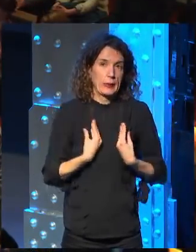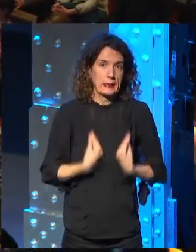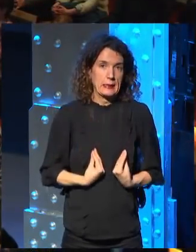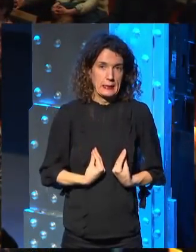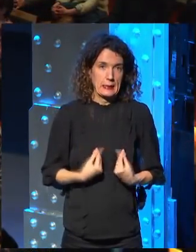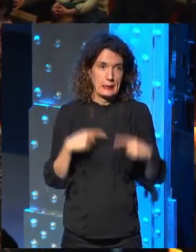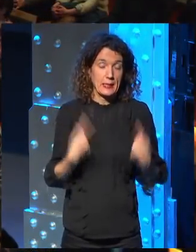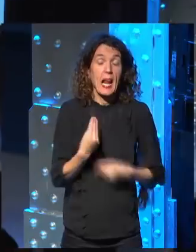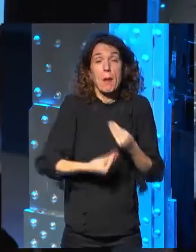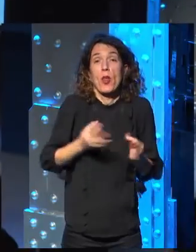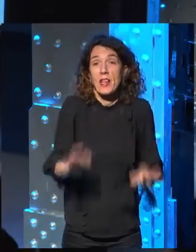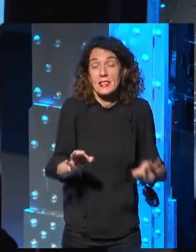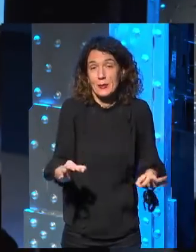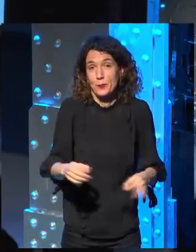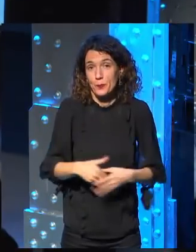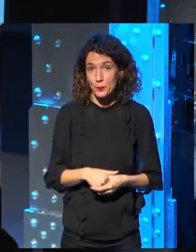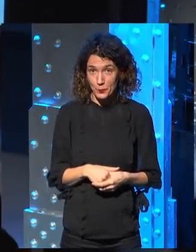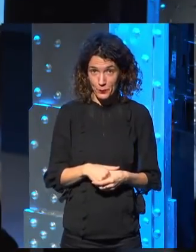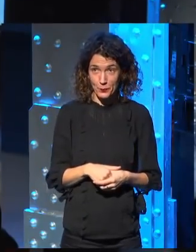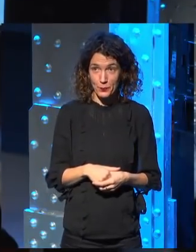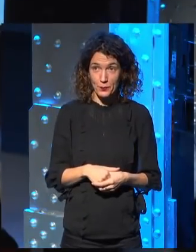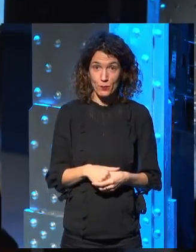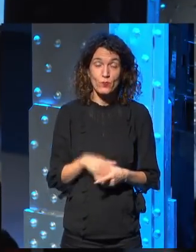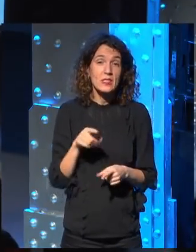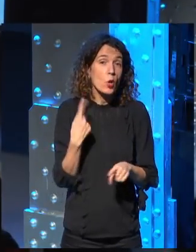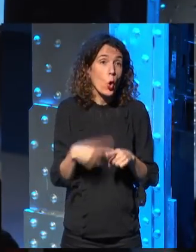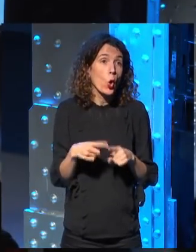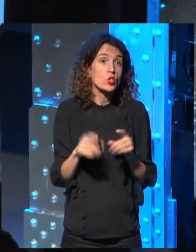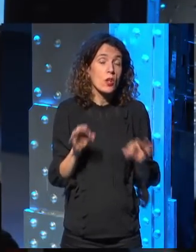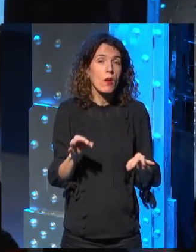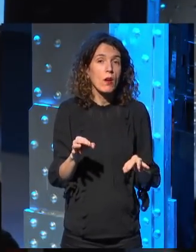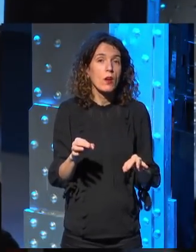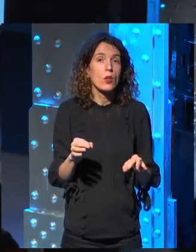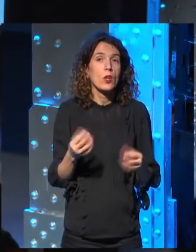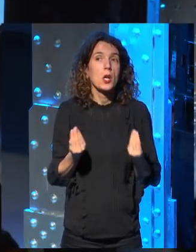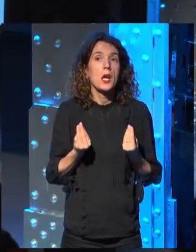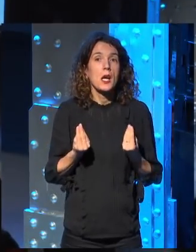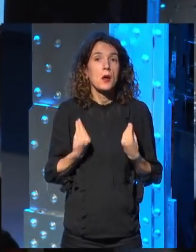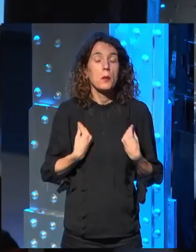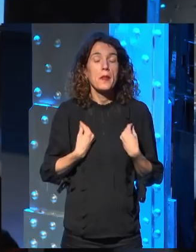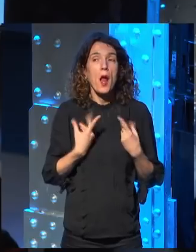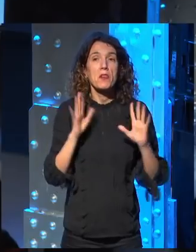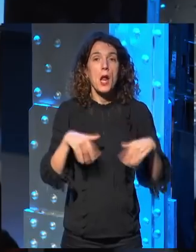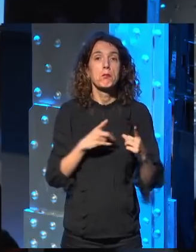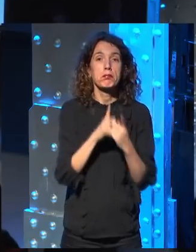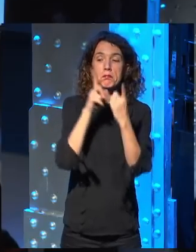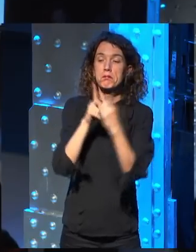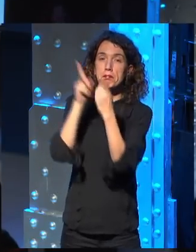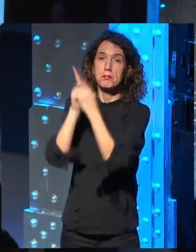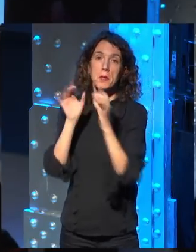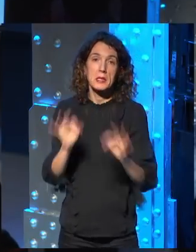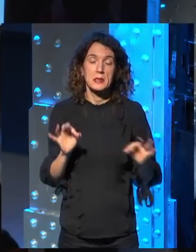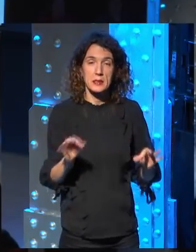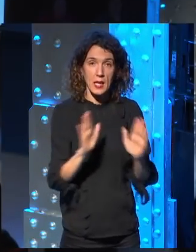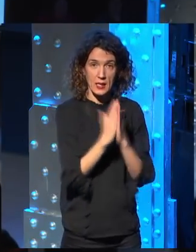que ¿qué le vamos a hacer, no? No, Pero, no estoy de acuerdo. pero son esas cosas que tú vas por la vida y las vas encontrando, ¿no?